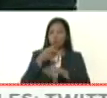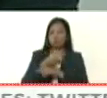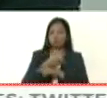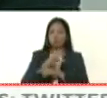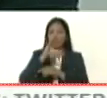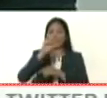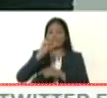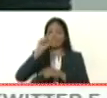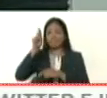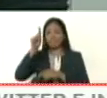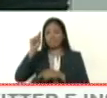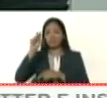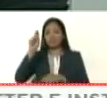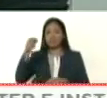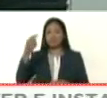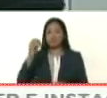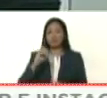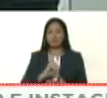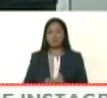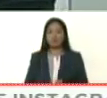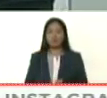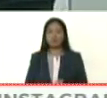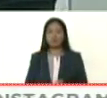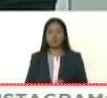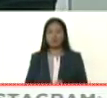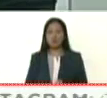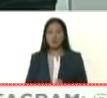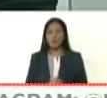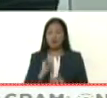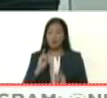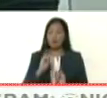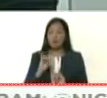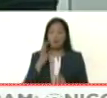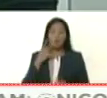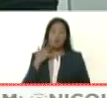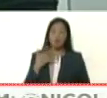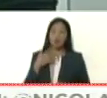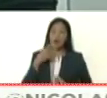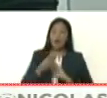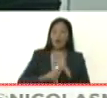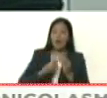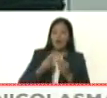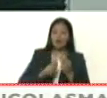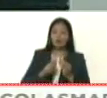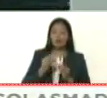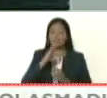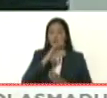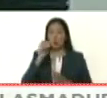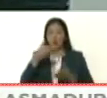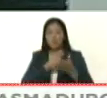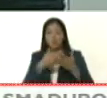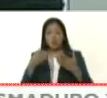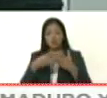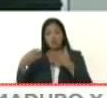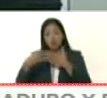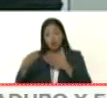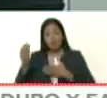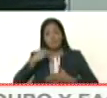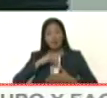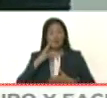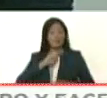porque alteraron la contabilidad para excederse en 70 millones de dólares en el pago de los intereses de un supuesto